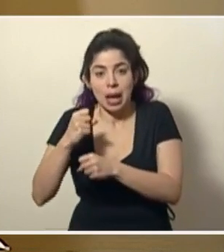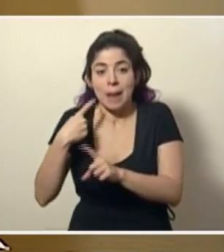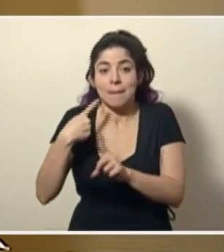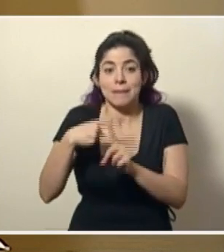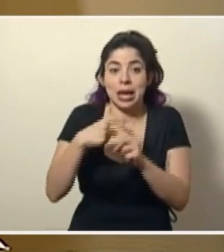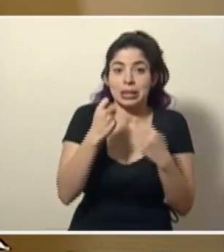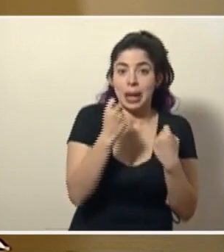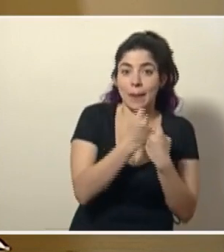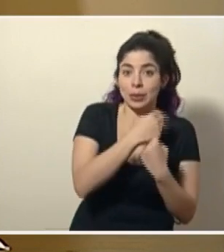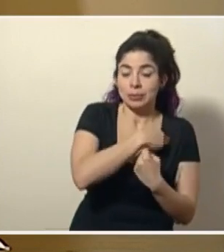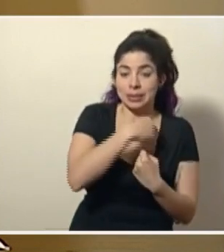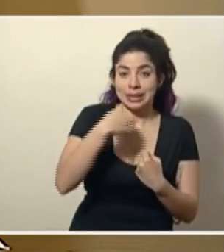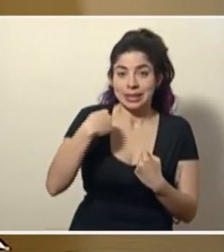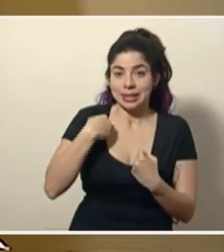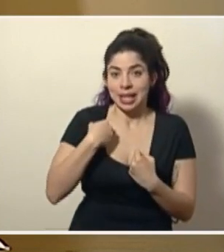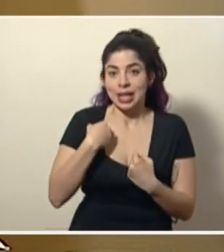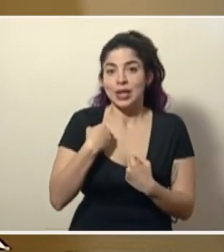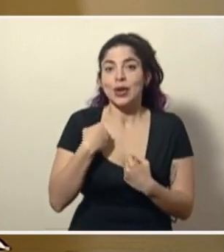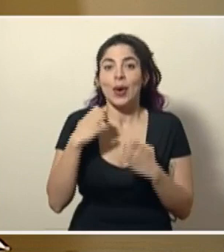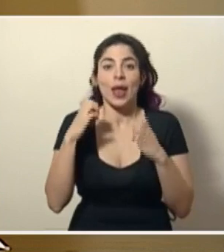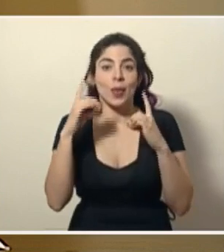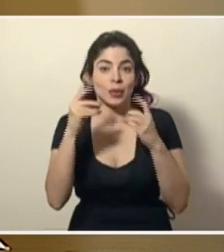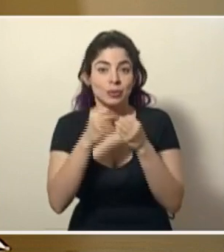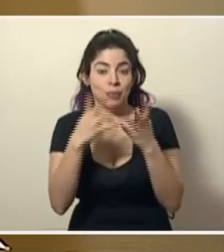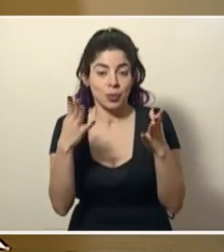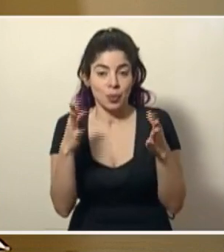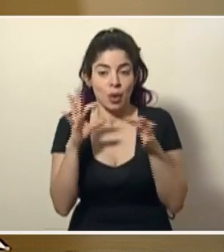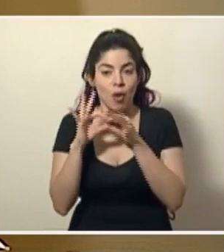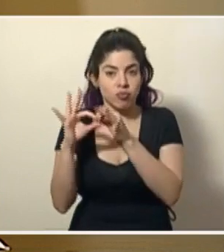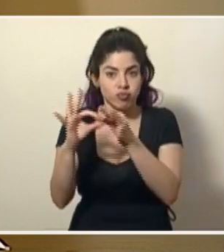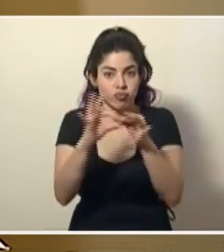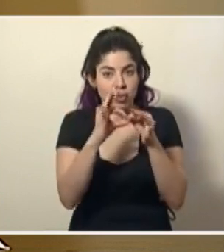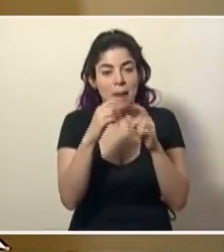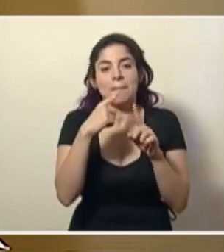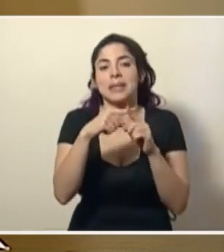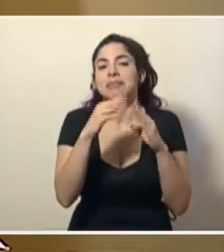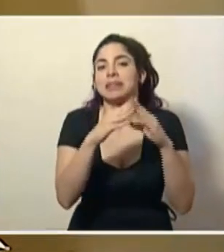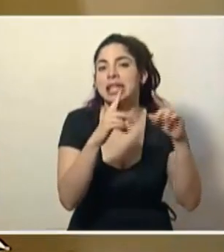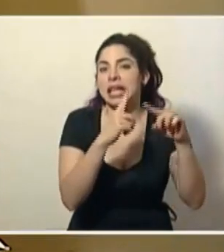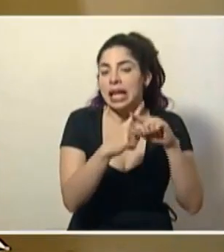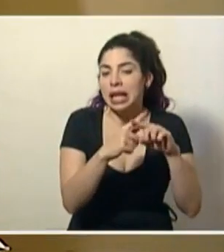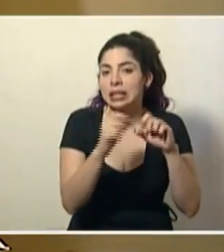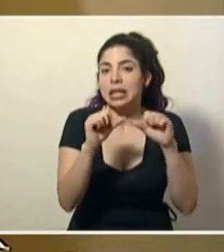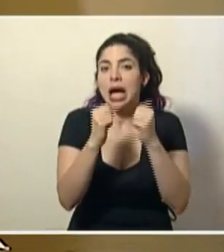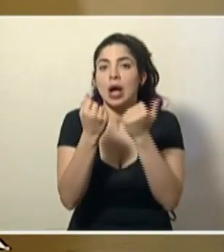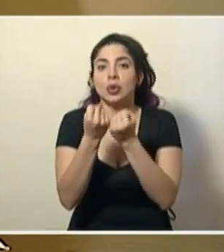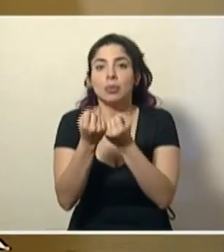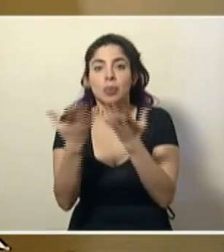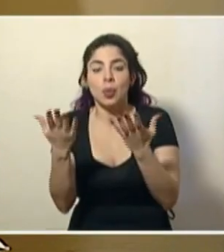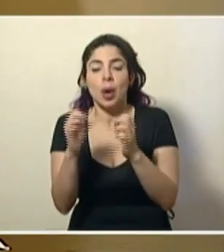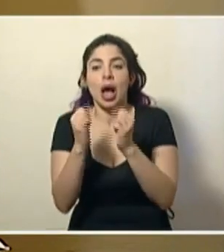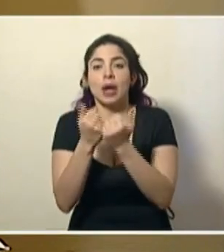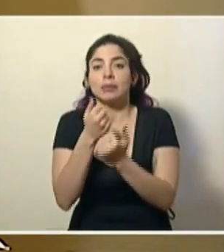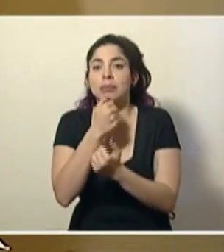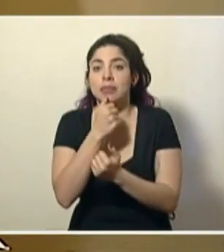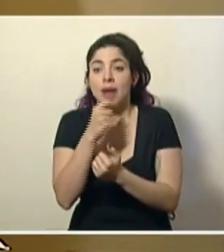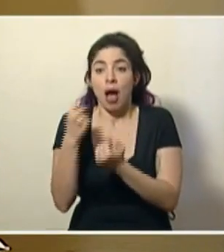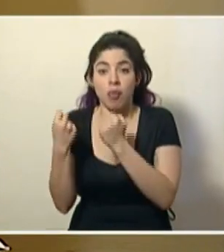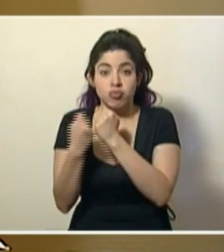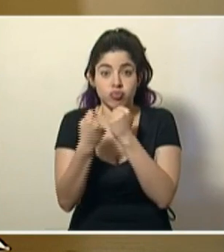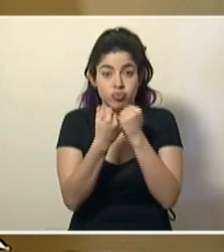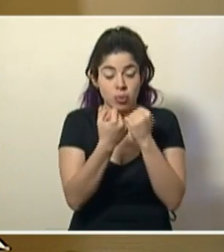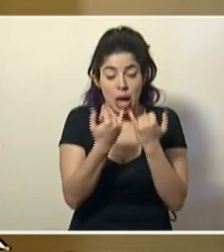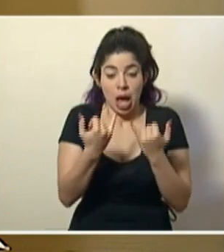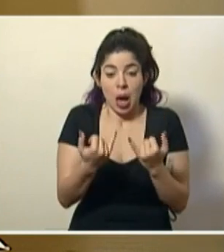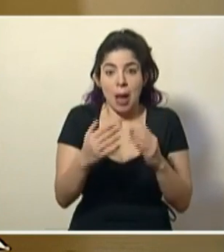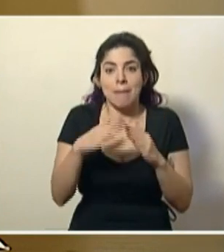y del apoyo del Ministerio de Educación Pública, además de iglesias y asociaciones públicas y privadas, tenemos